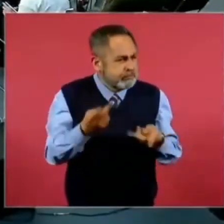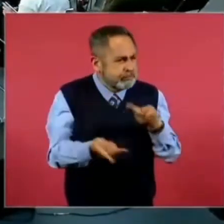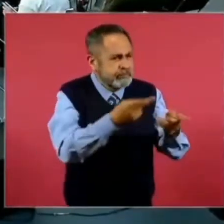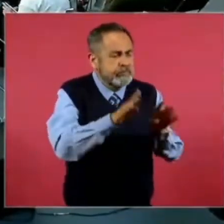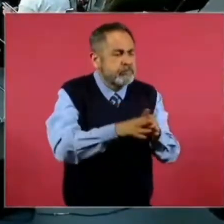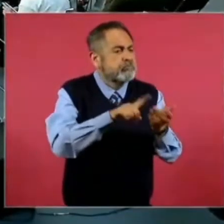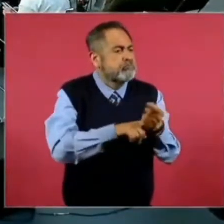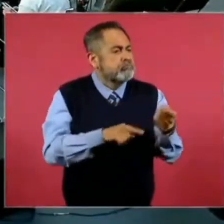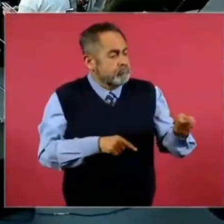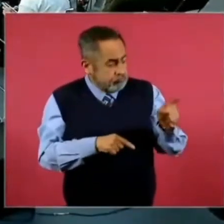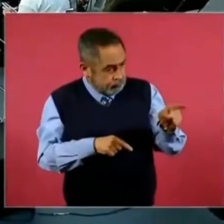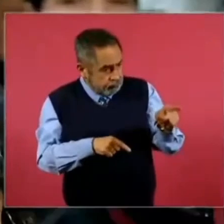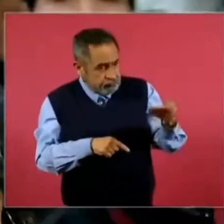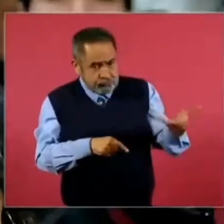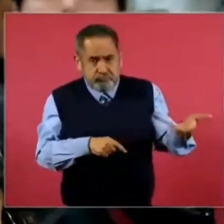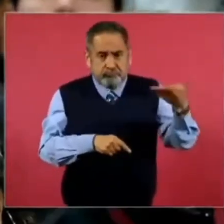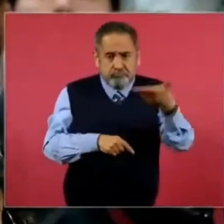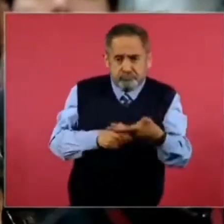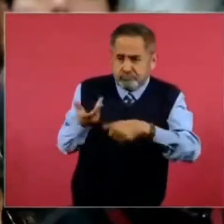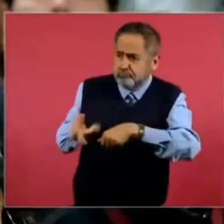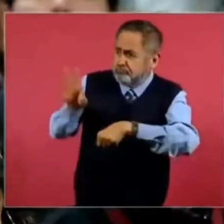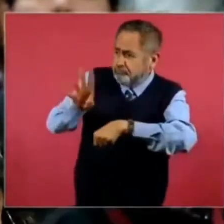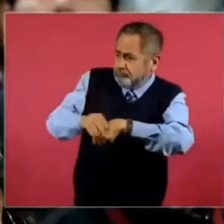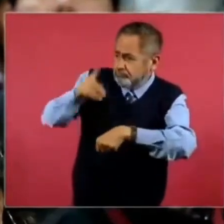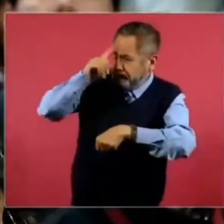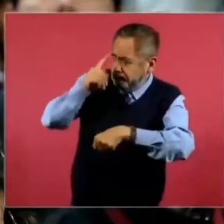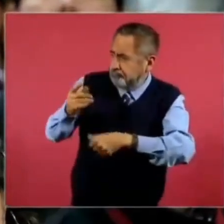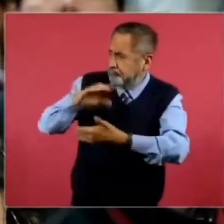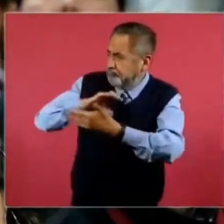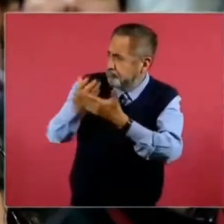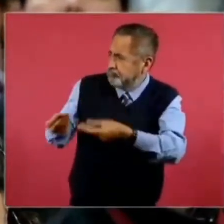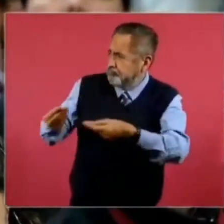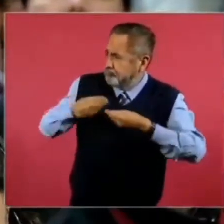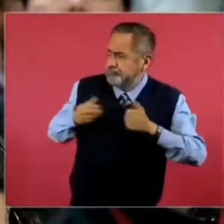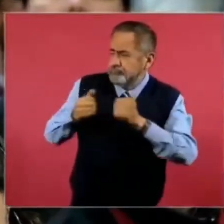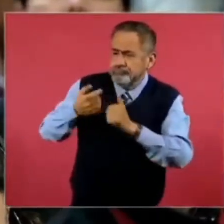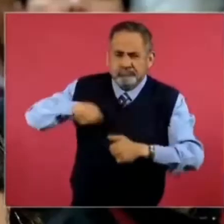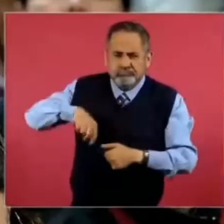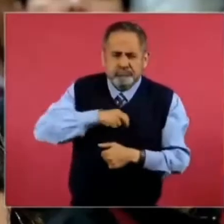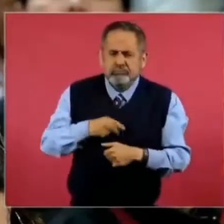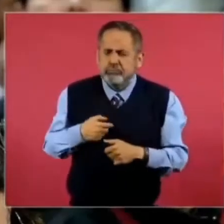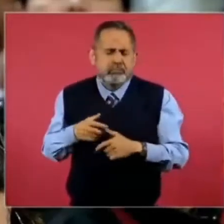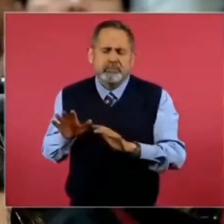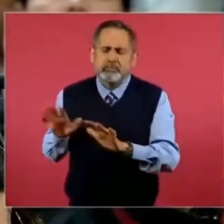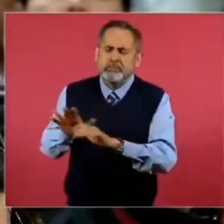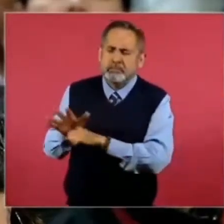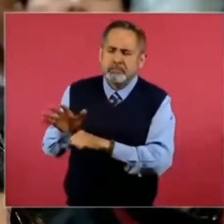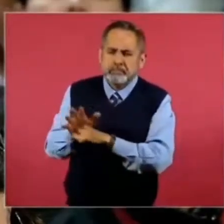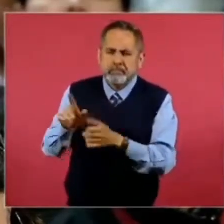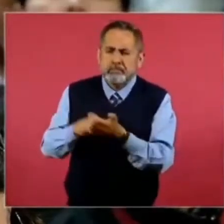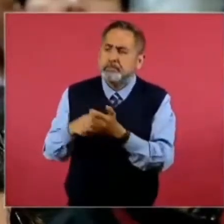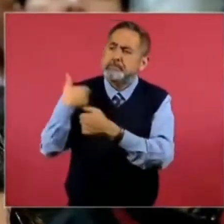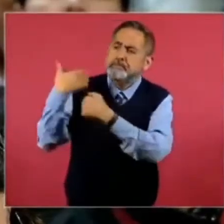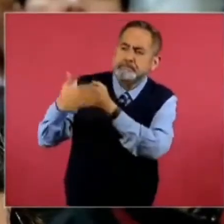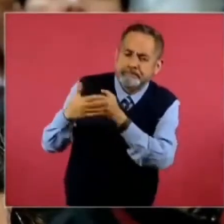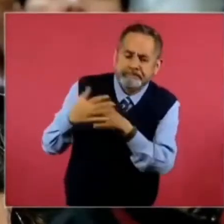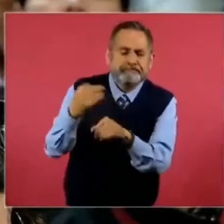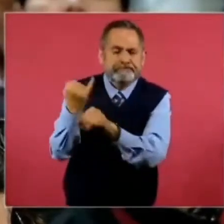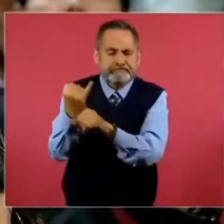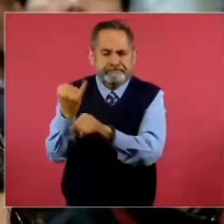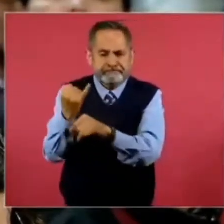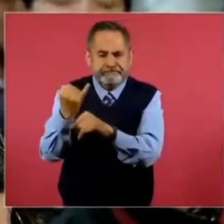iba a pedir otra concesión en este sexenio con usted y dijo que no, que venía el Internet, y